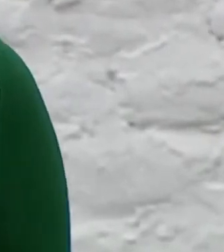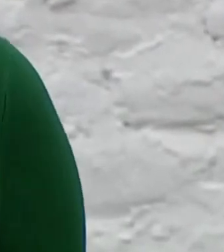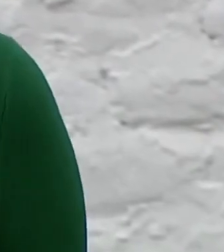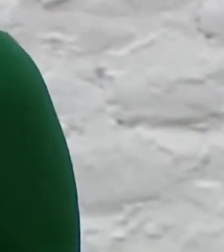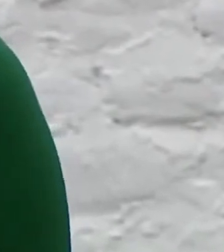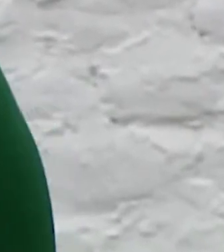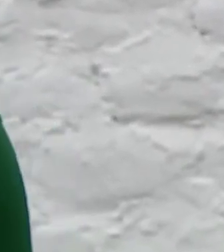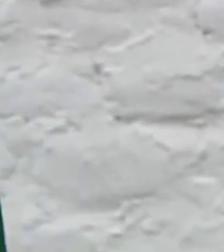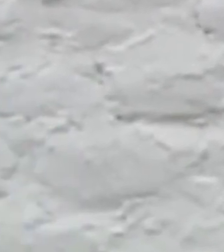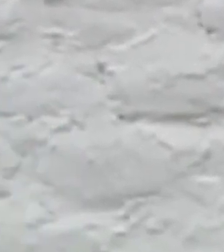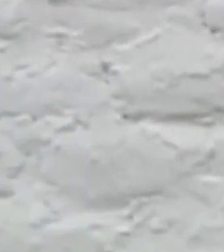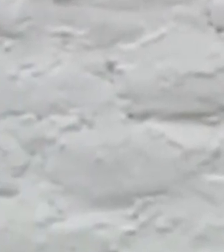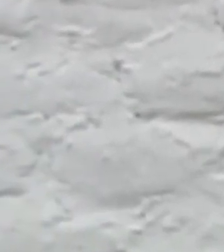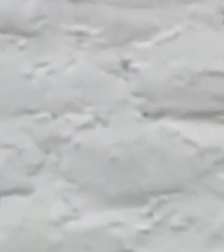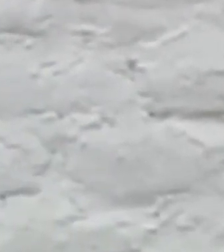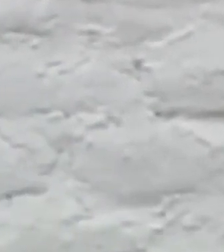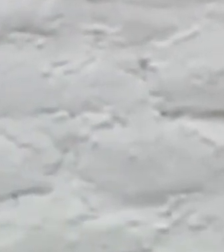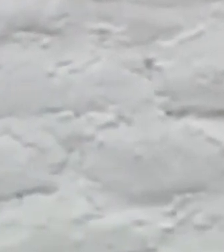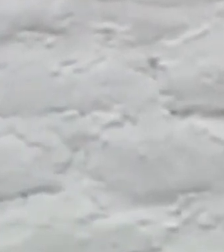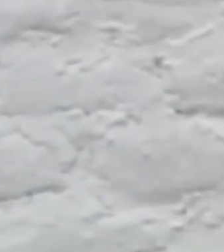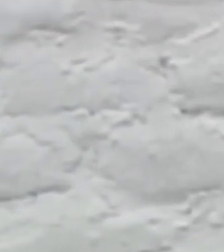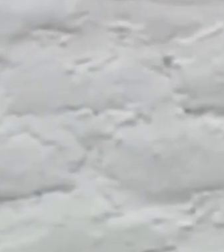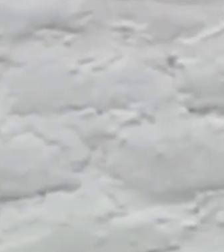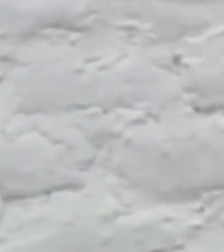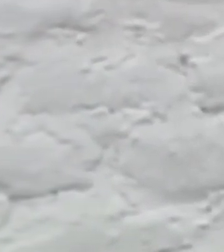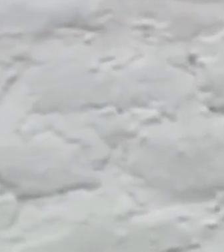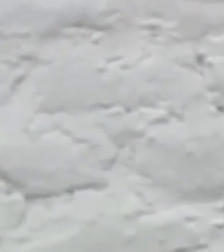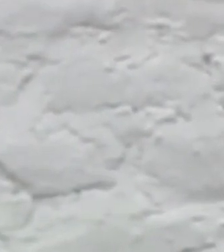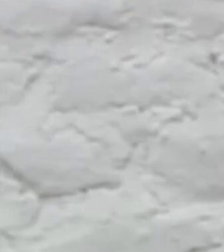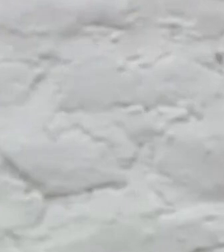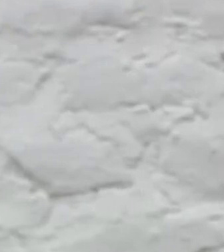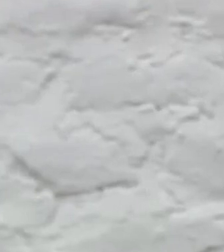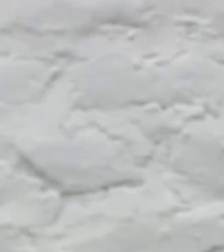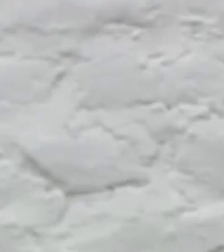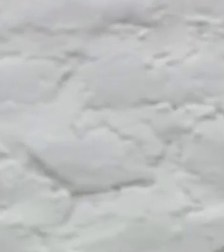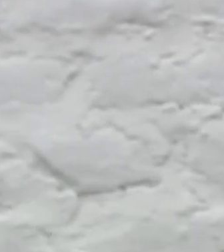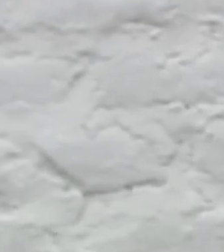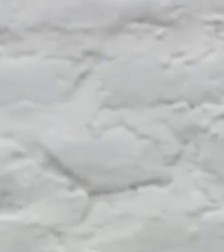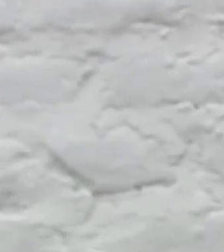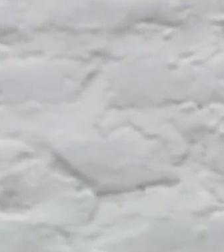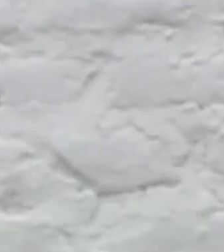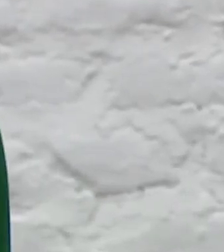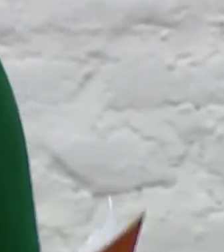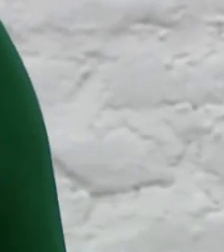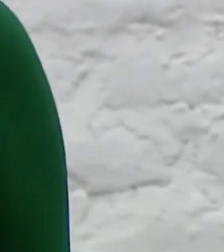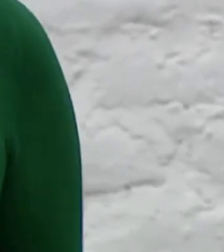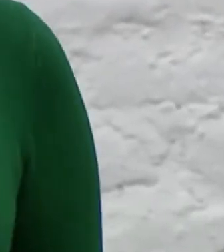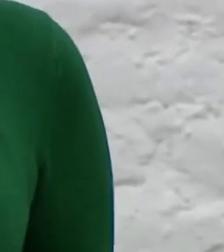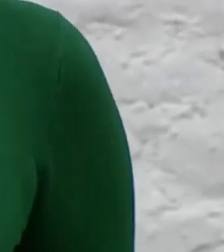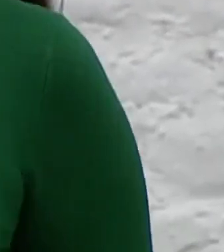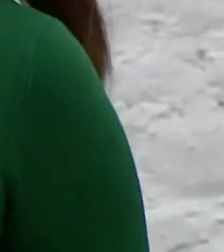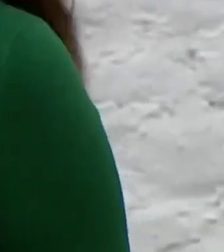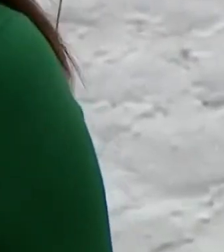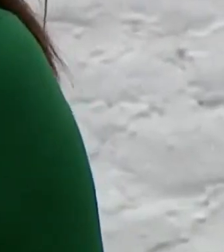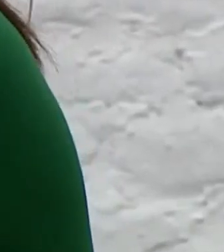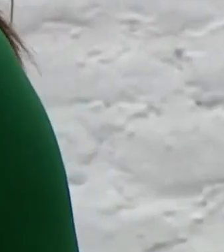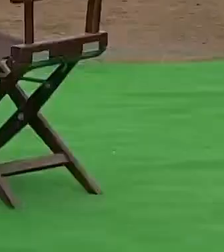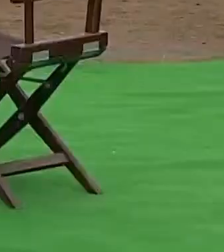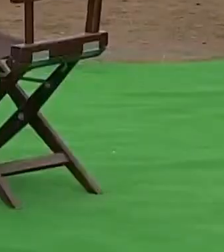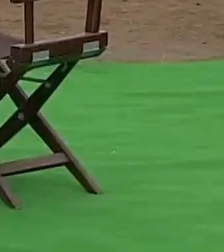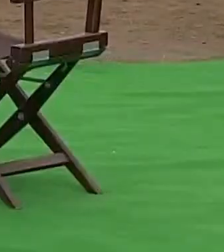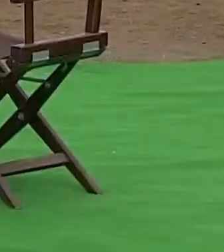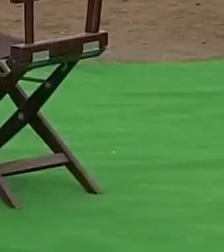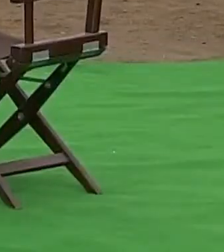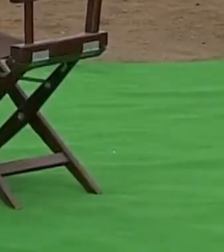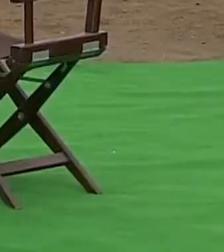prevenir este virus de papiloma humano que trae muchas consecuencias como cáncer, verrugas y otras enfermedades que el día de hoy vamos a conocer. Así es,